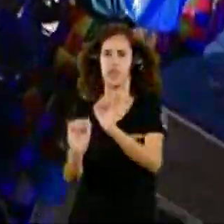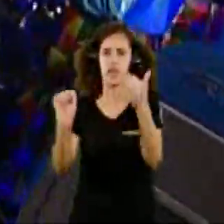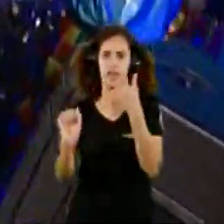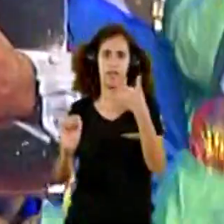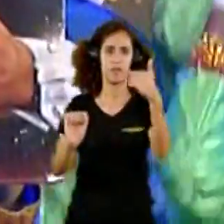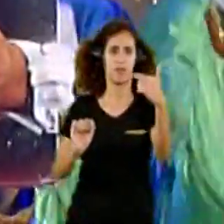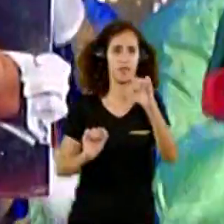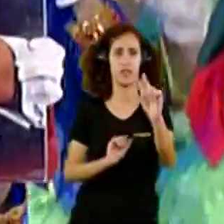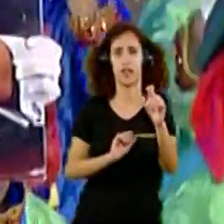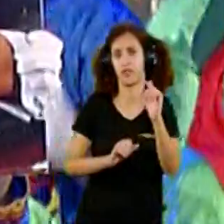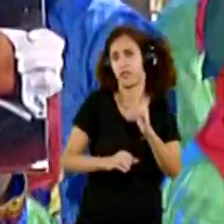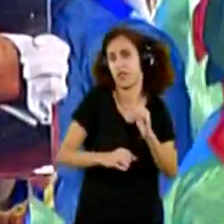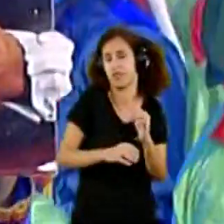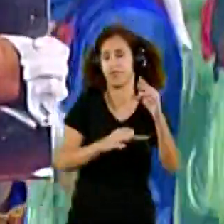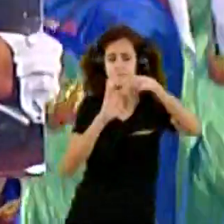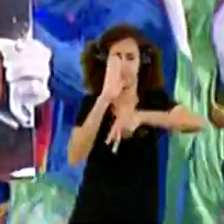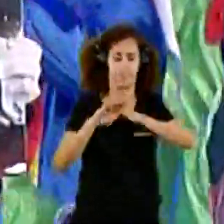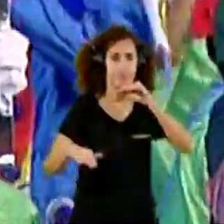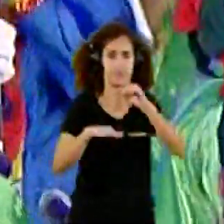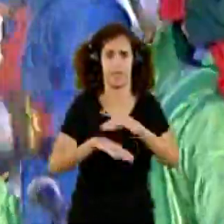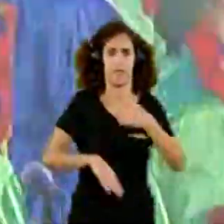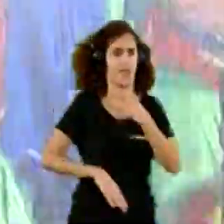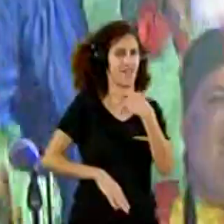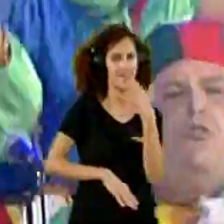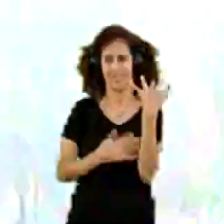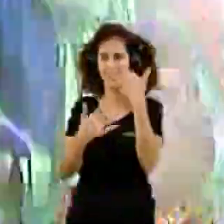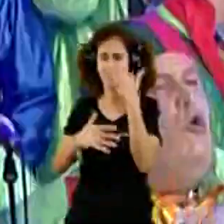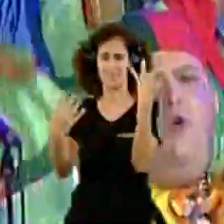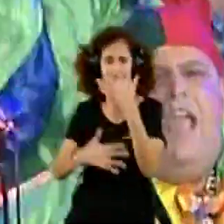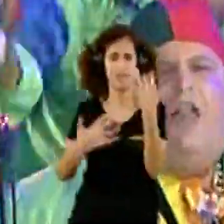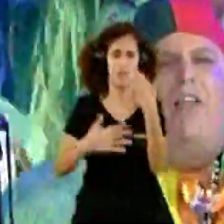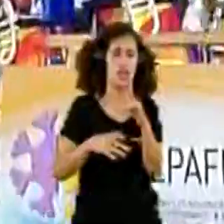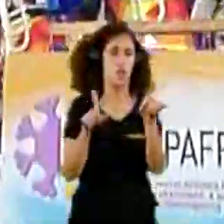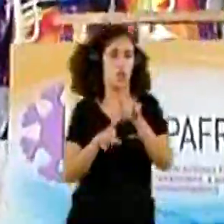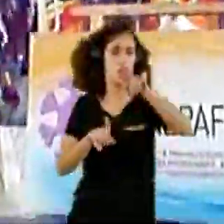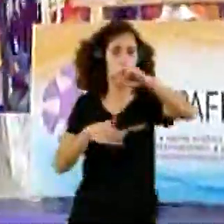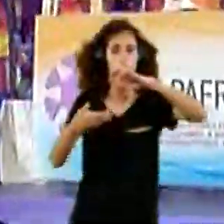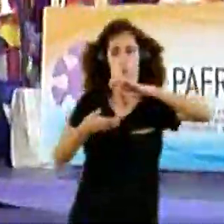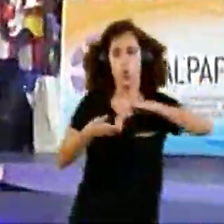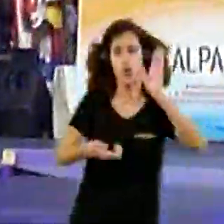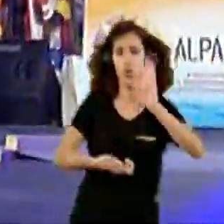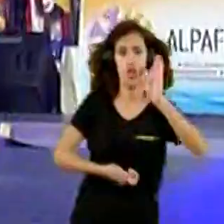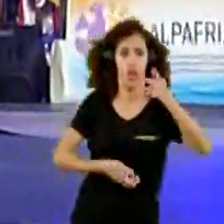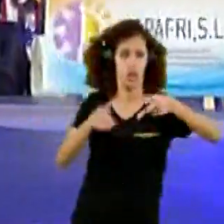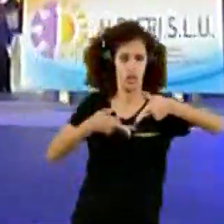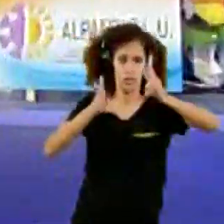hizo gracia. Quiero defender lo mismo y no puedo, si permite, que tú tengas un puñado delincuente y siga